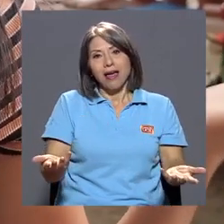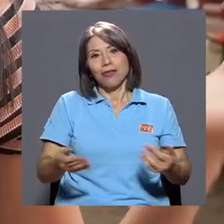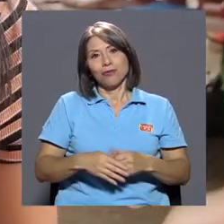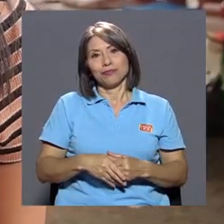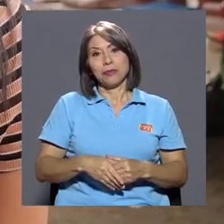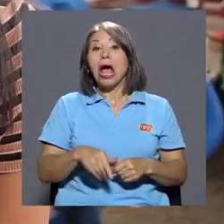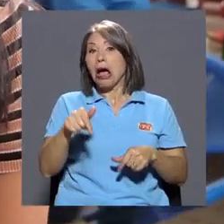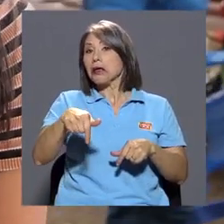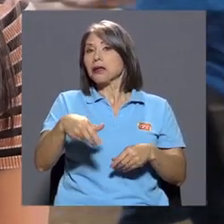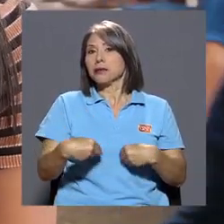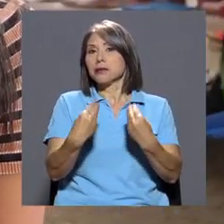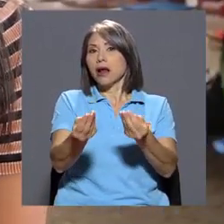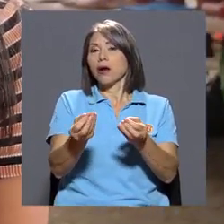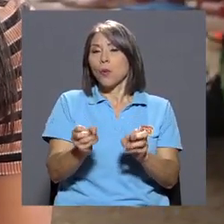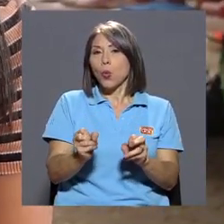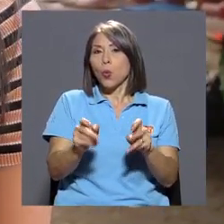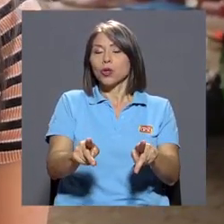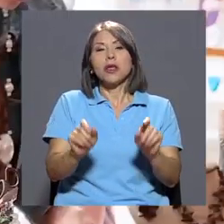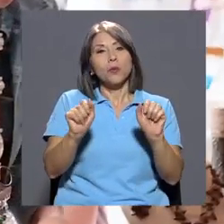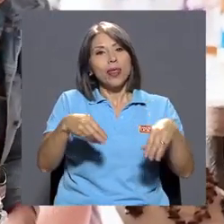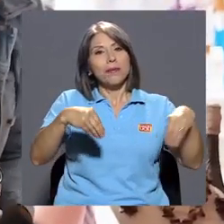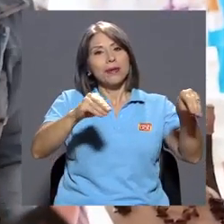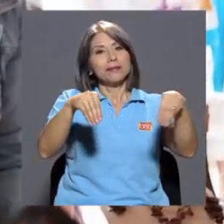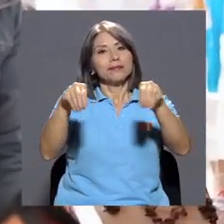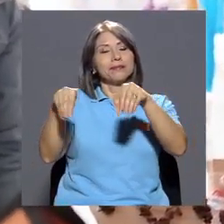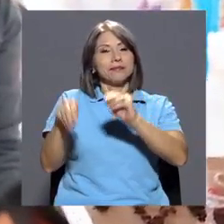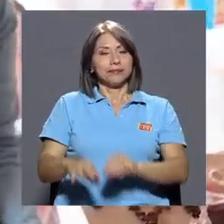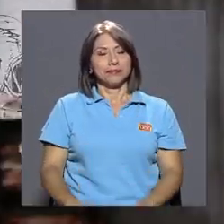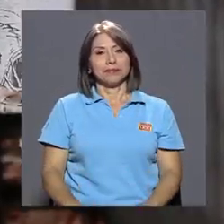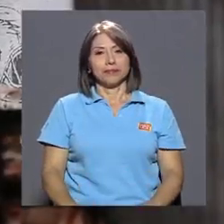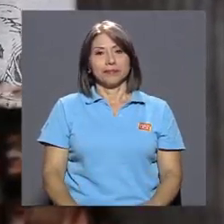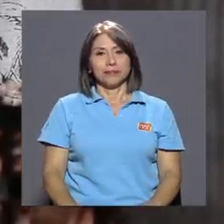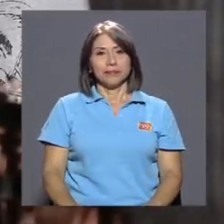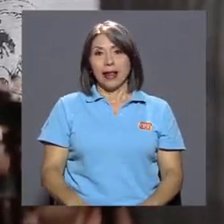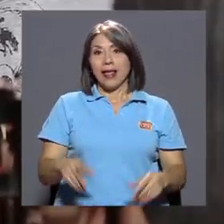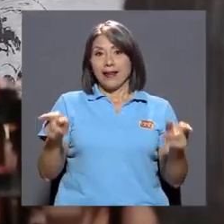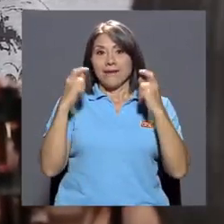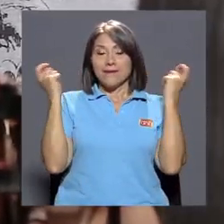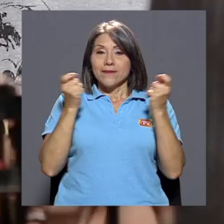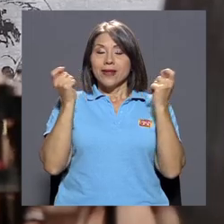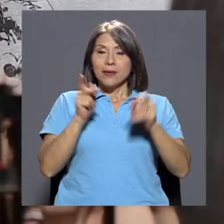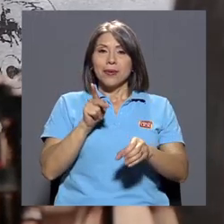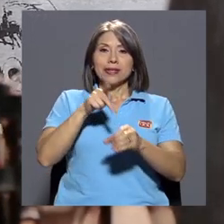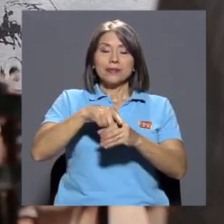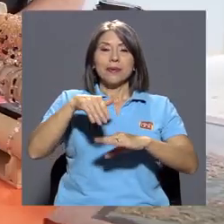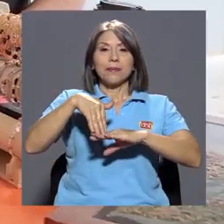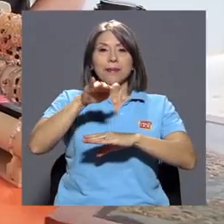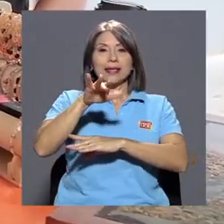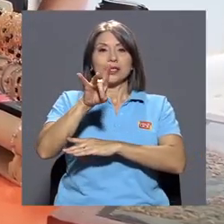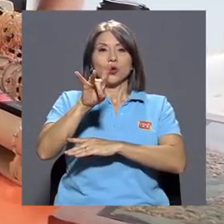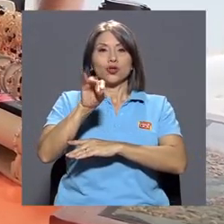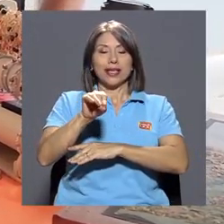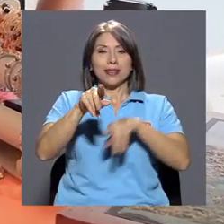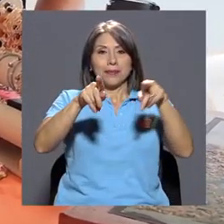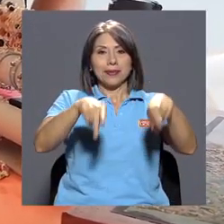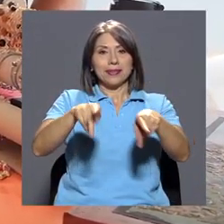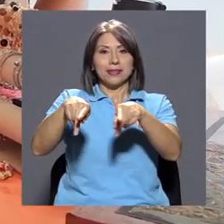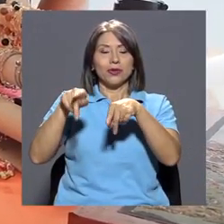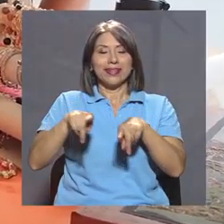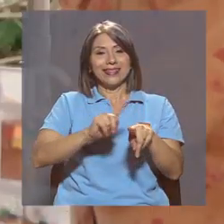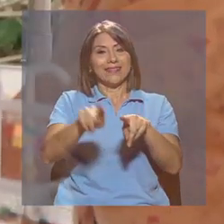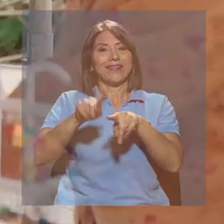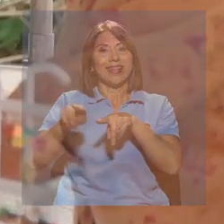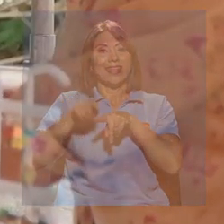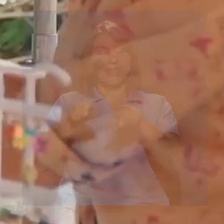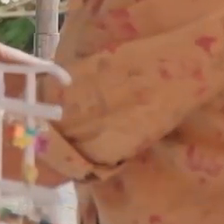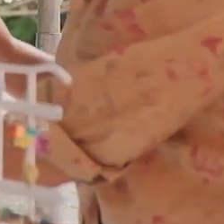mucho conseguirlo también. Me parece súper bueno porque son personas que normalmente no tienen el espacio para lograr hacer sus